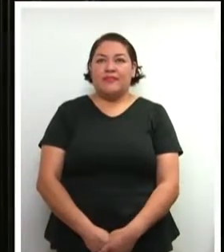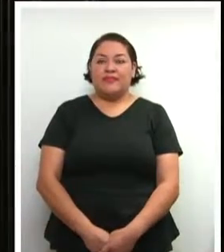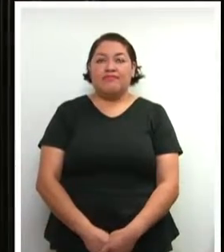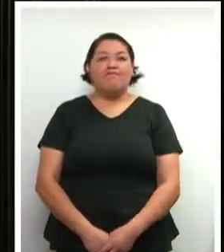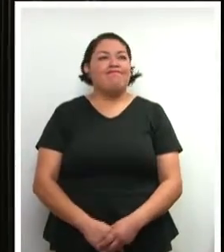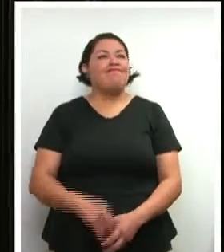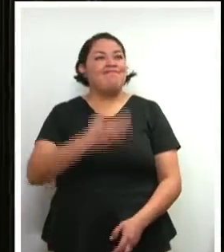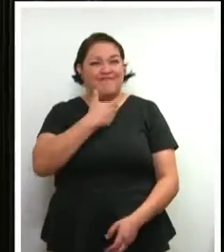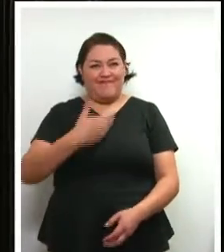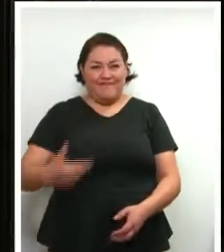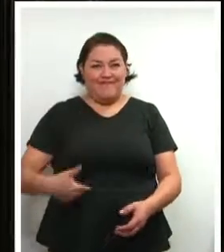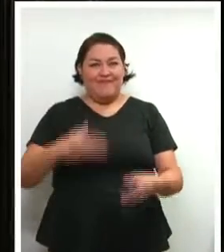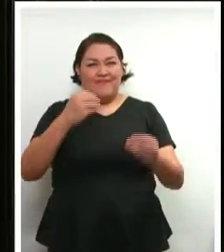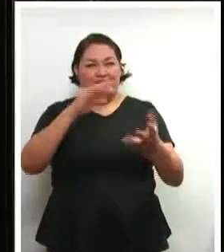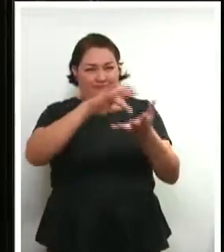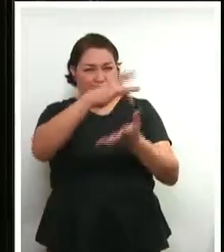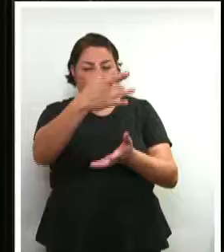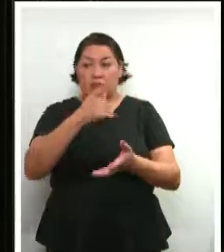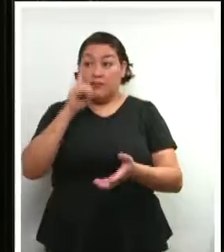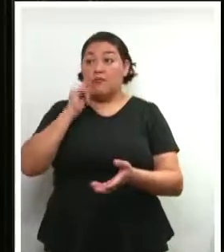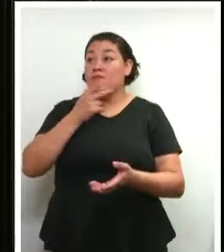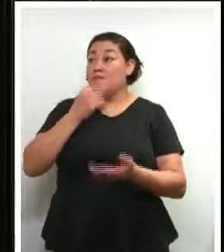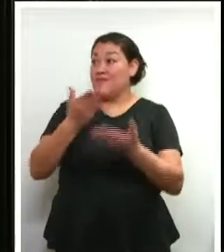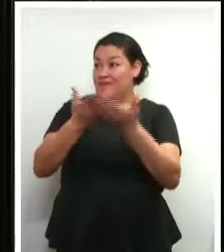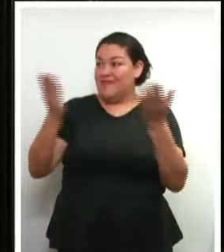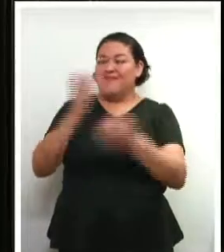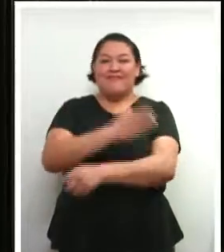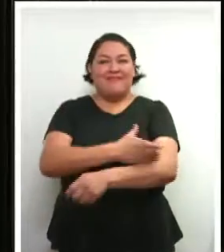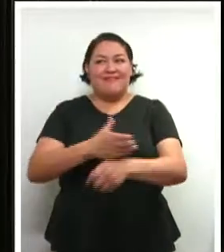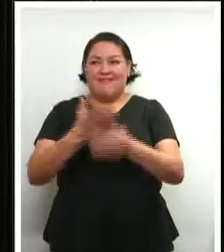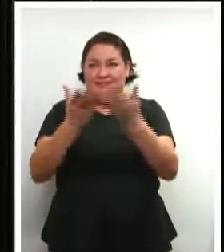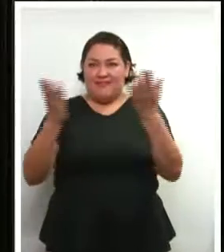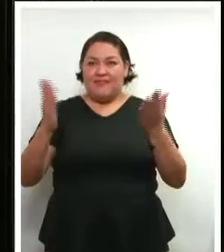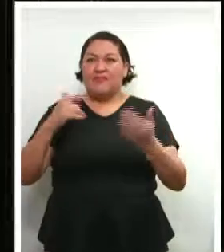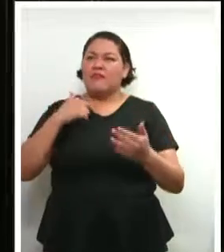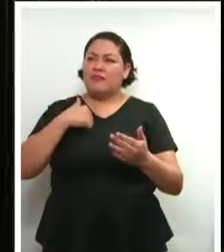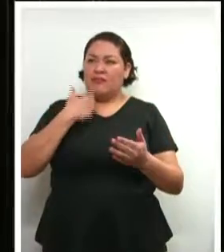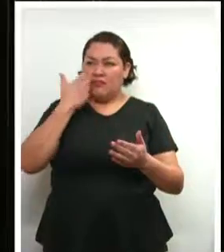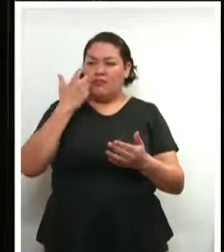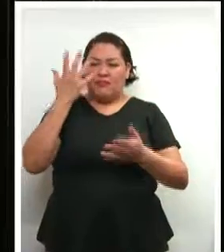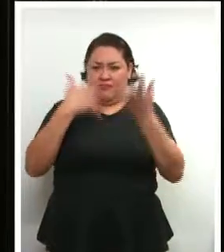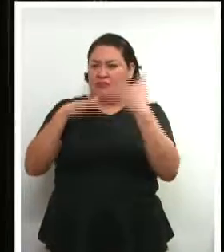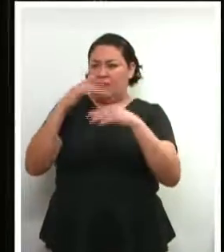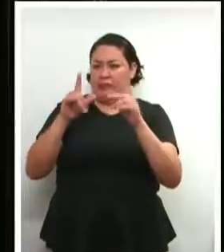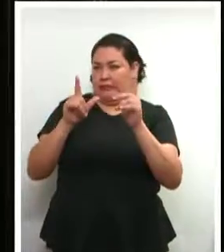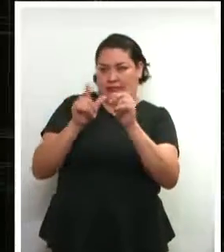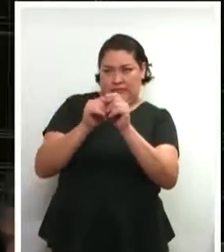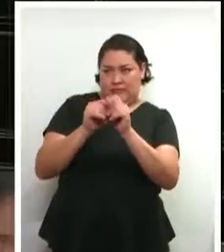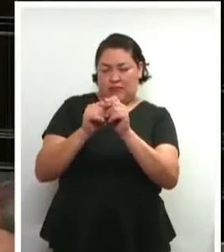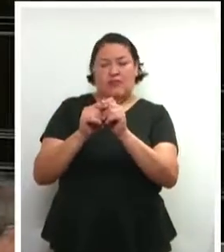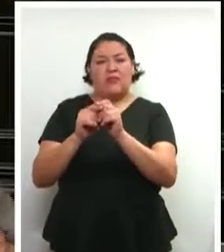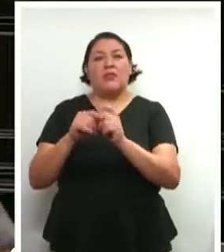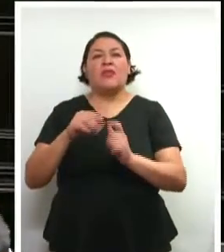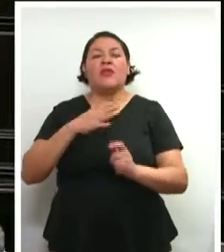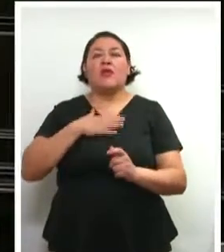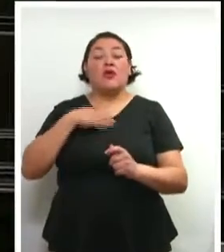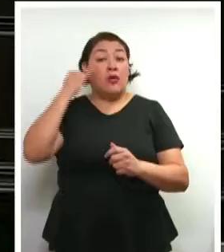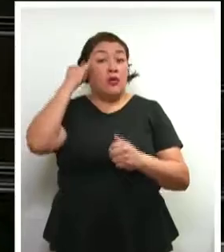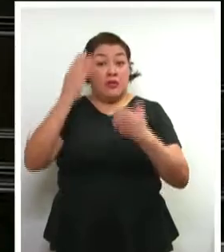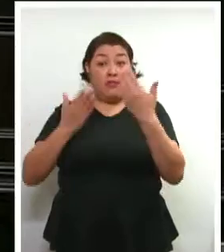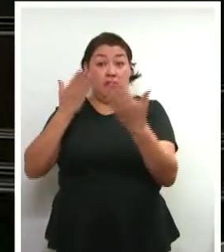Gracias, señor presidente, compañeras y compañeros. Muy brevemente, he presentado una